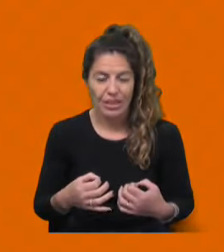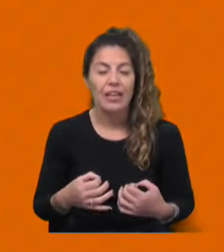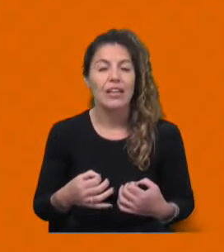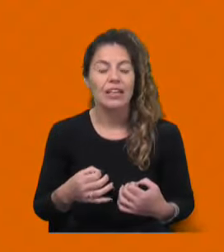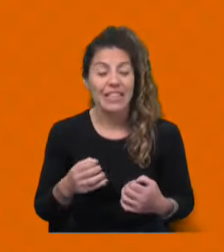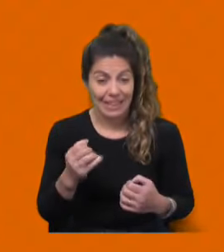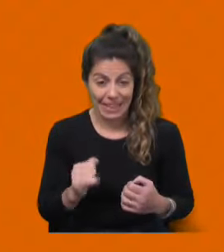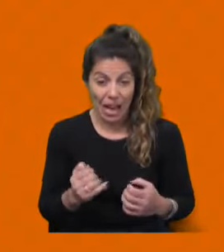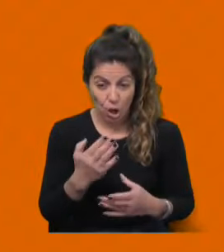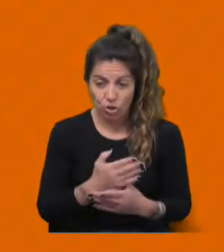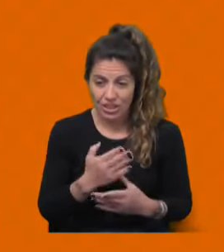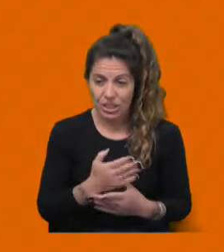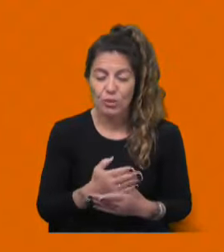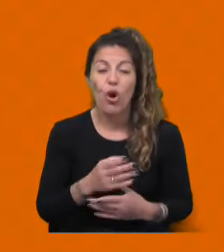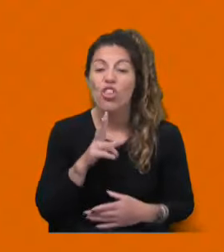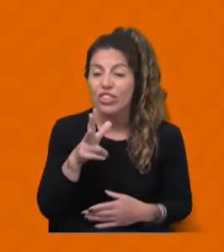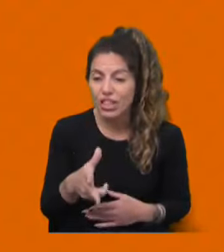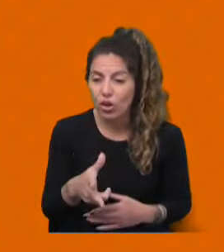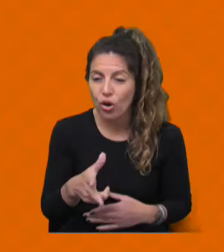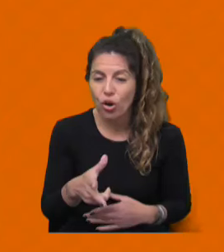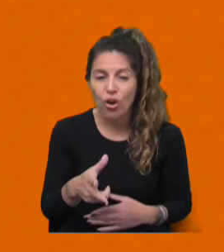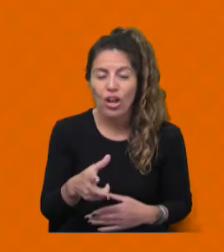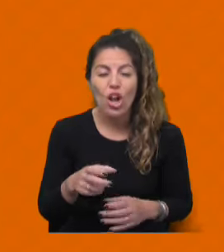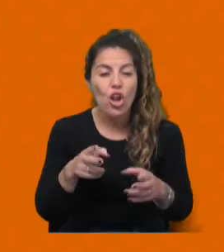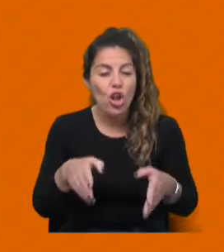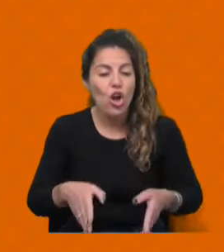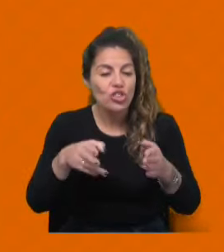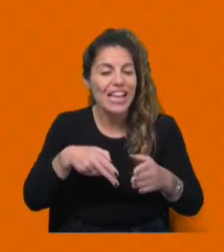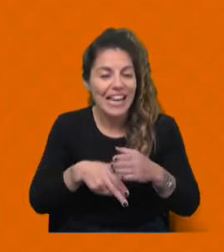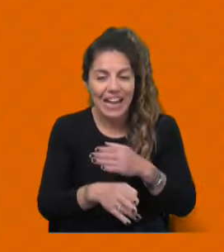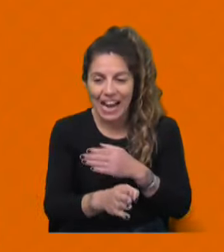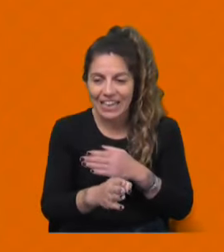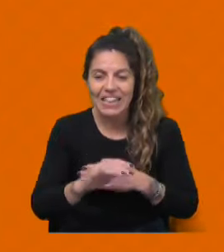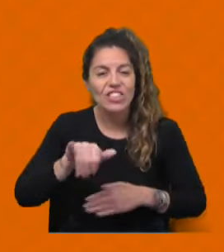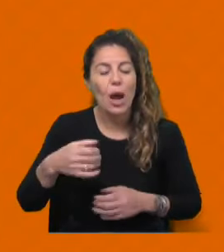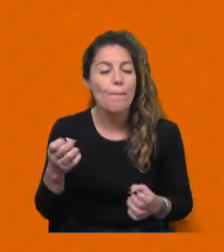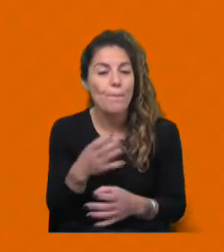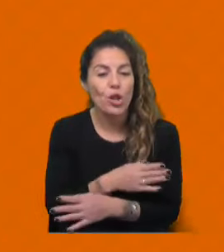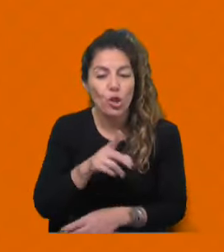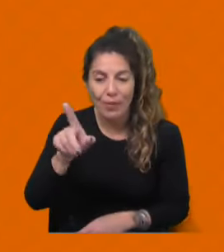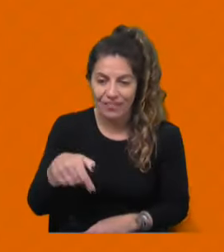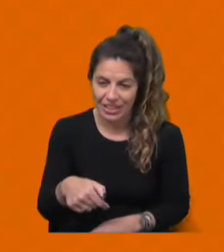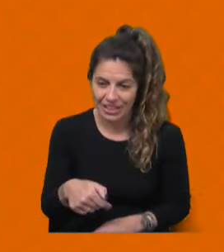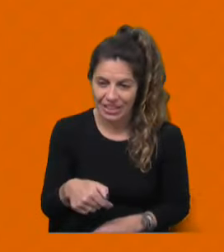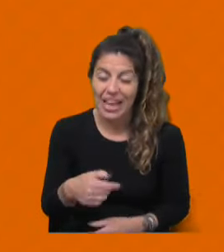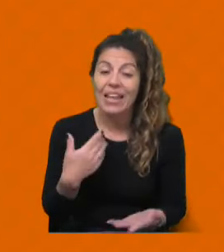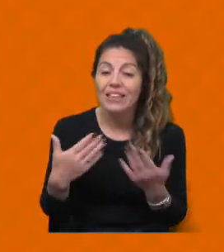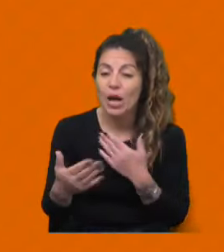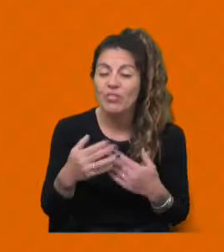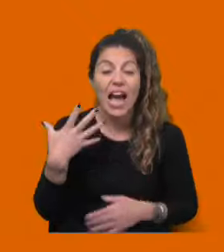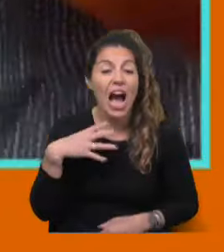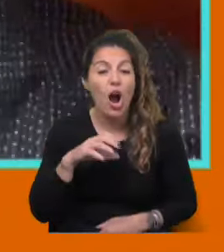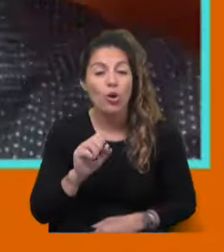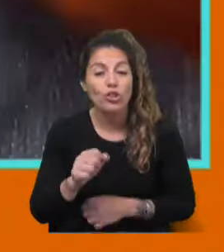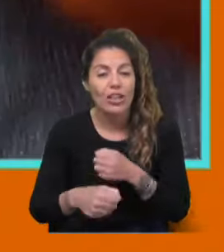y están los archivos, dijo que los escáneres estaban ya prontos para venir. Estamos hablando de agosto